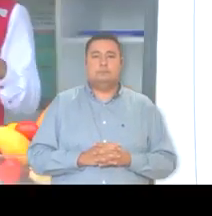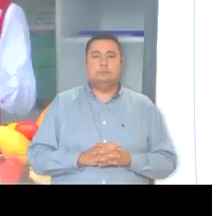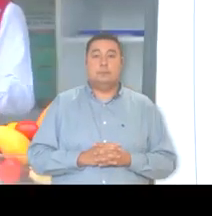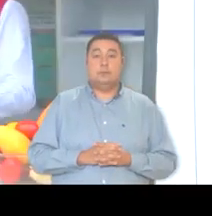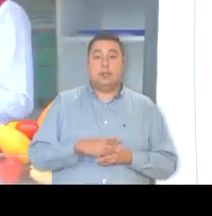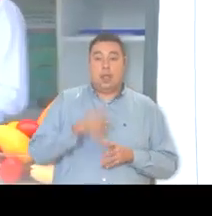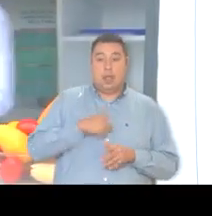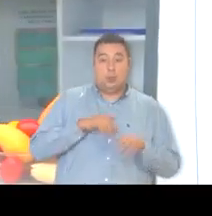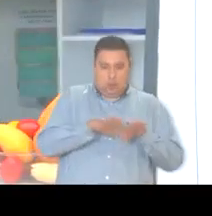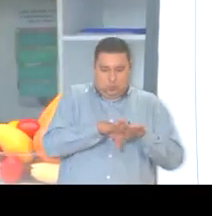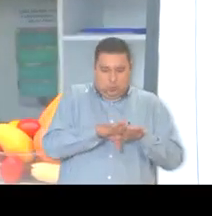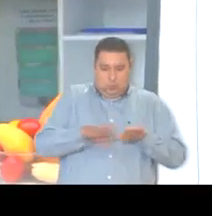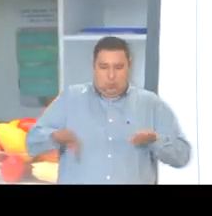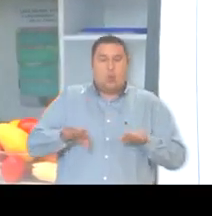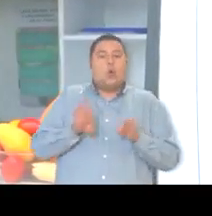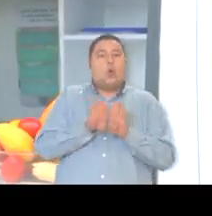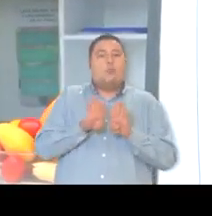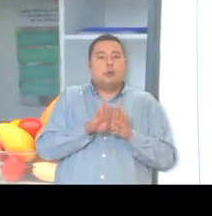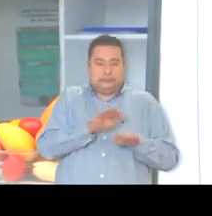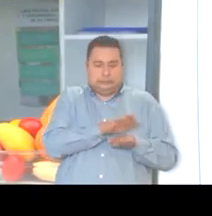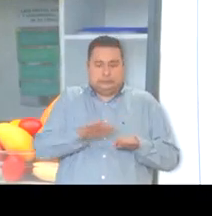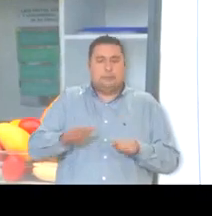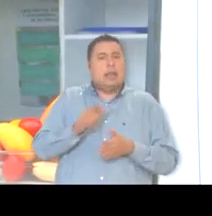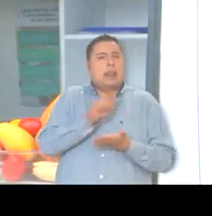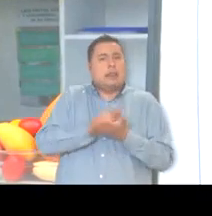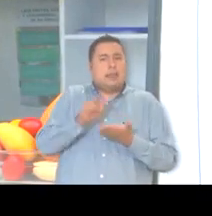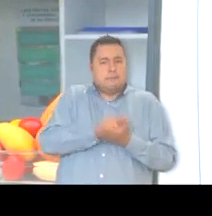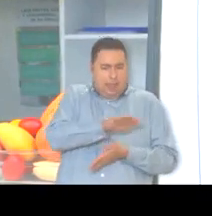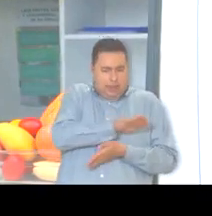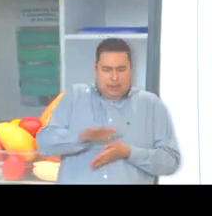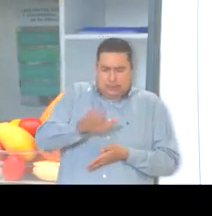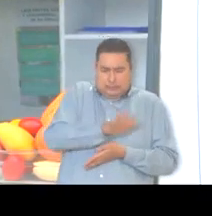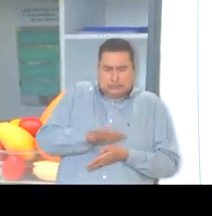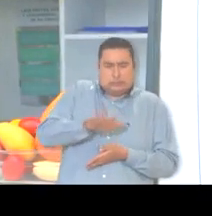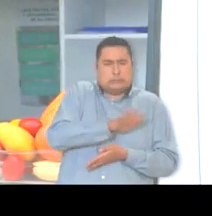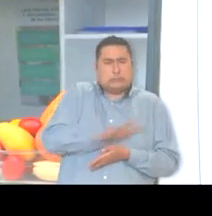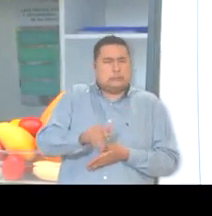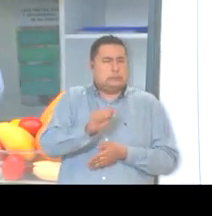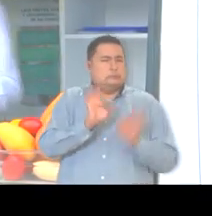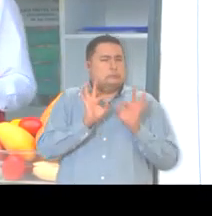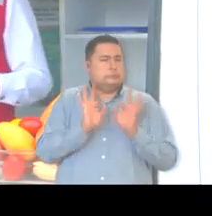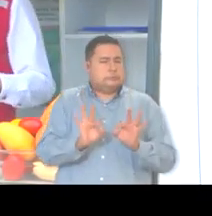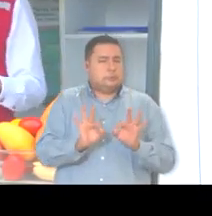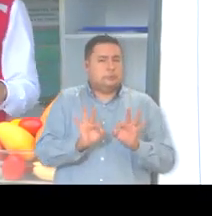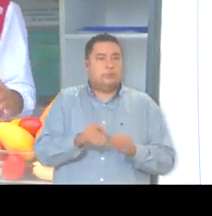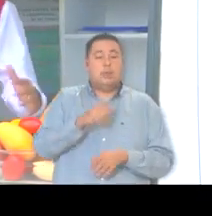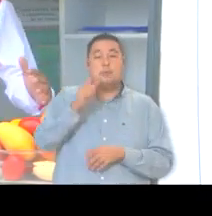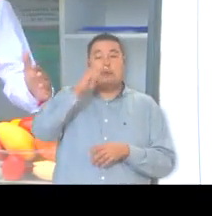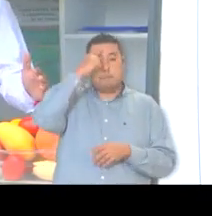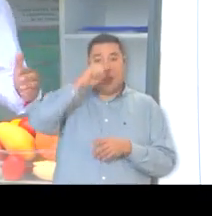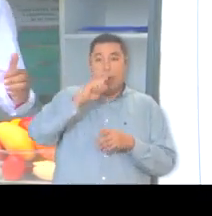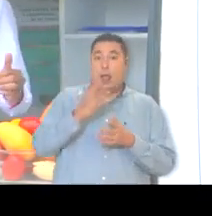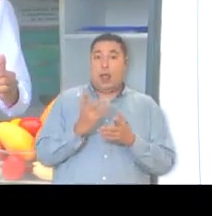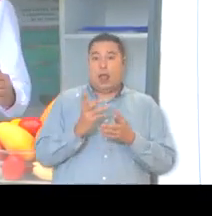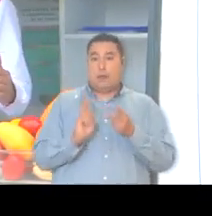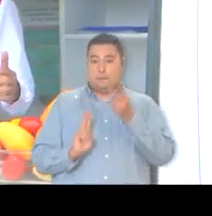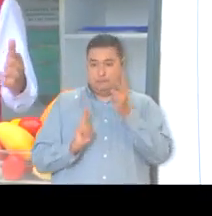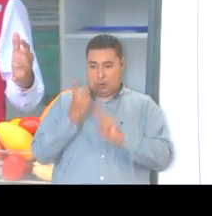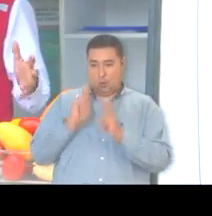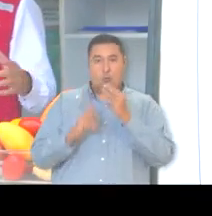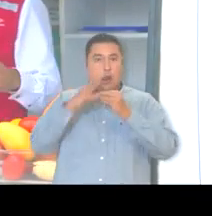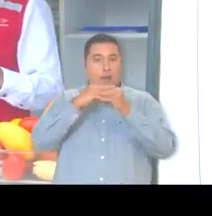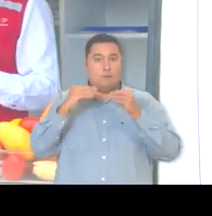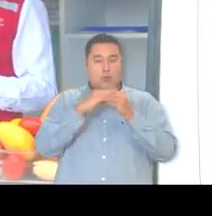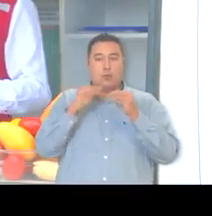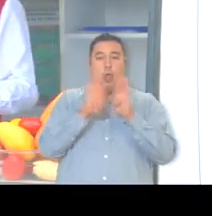La superficie que vamos a utilizar en este caso siempre debe de estar lavada y desinfectada. Para lavar las frutas y verduras, vamos